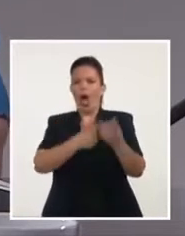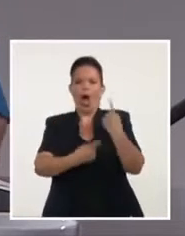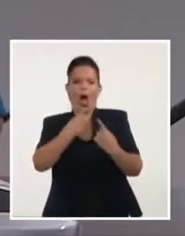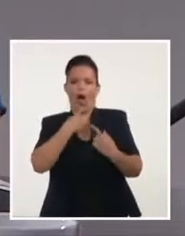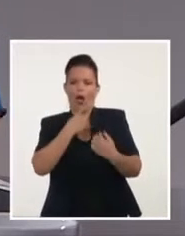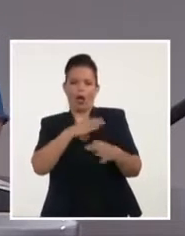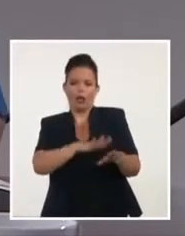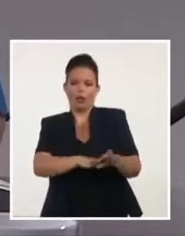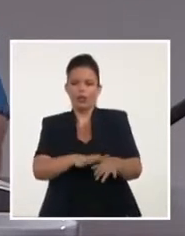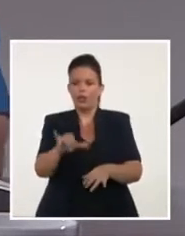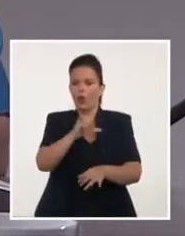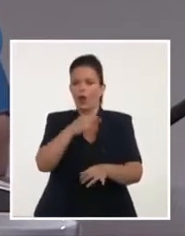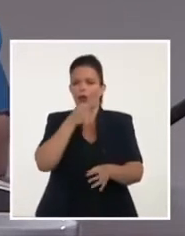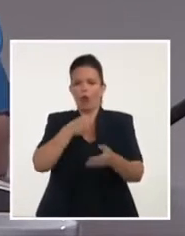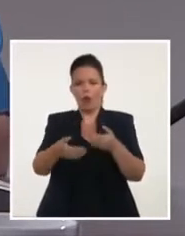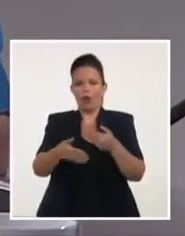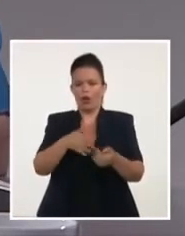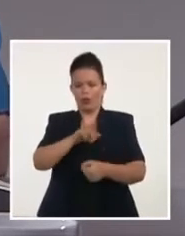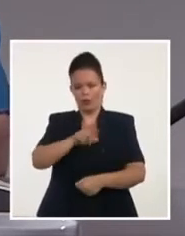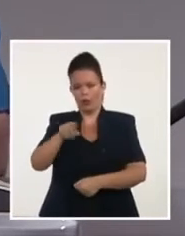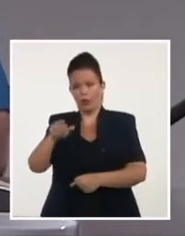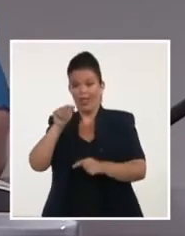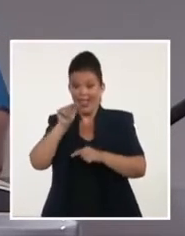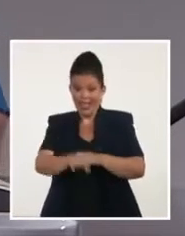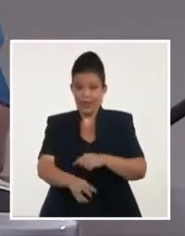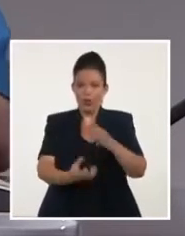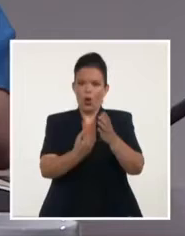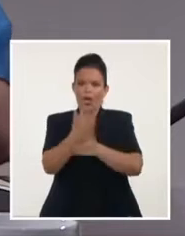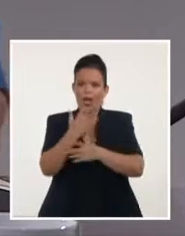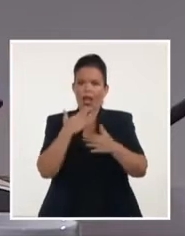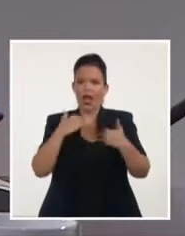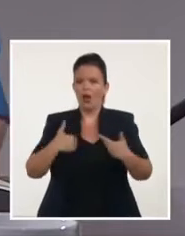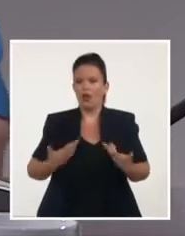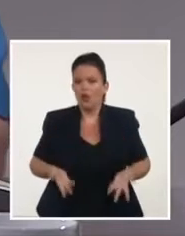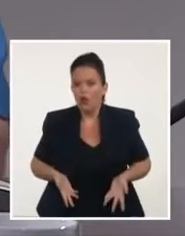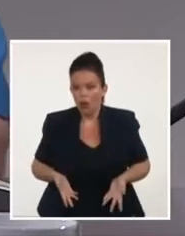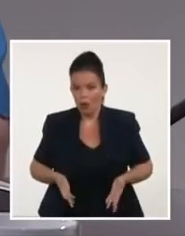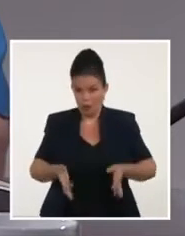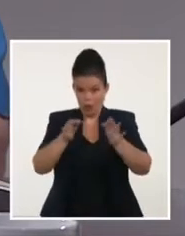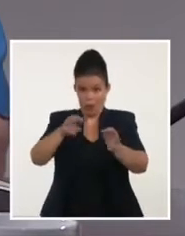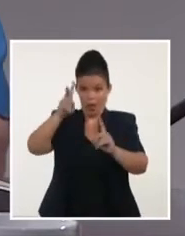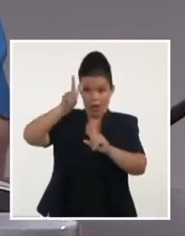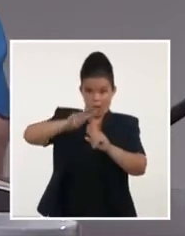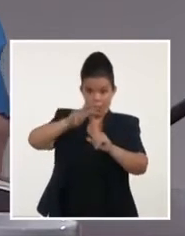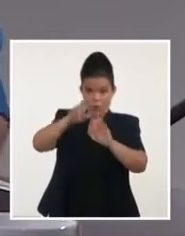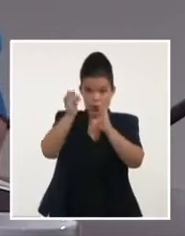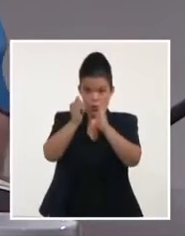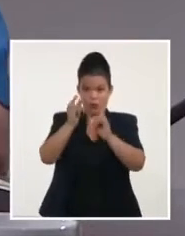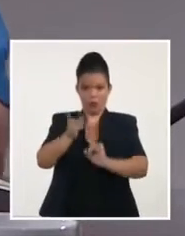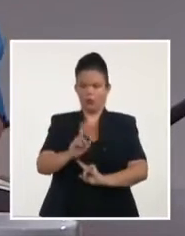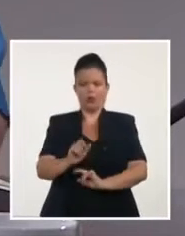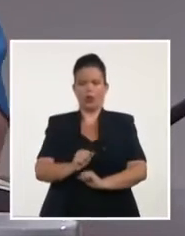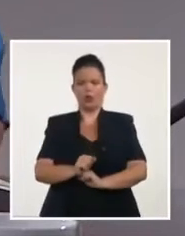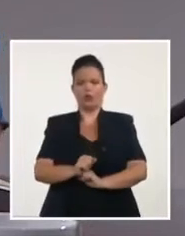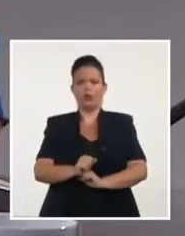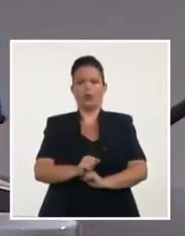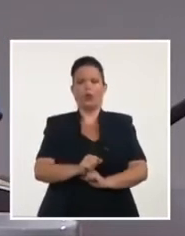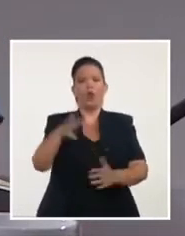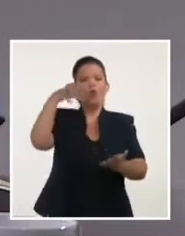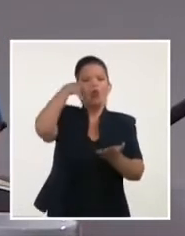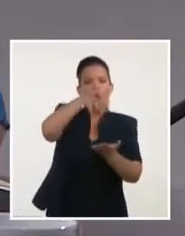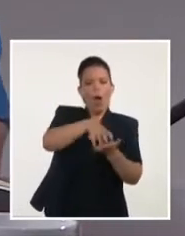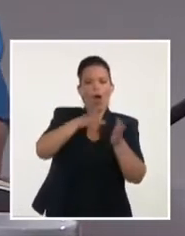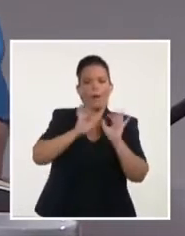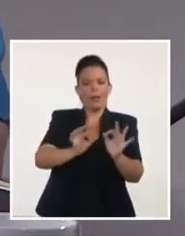vecino. Eso fue construido en laboratorio, ¿verdad? Eso transmite también un mensaje. Entonces, ese es un